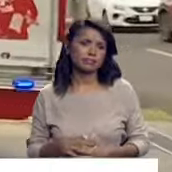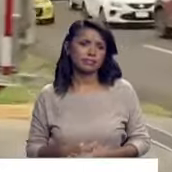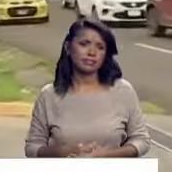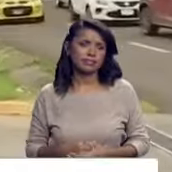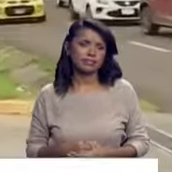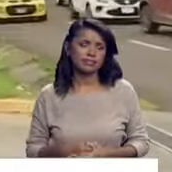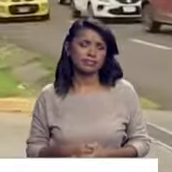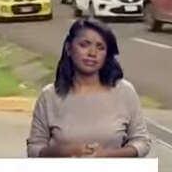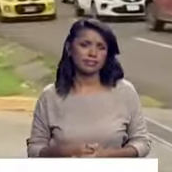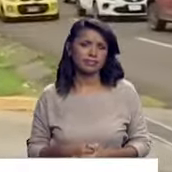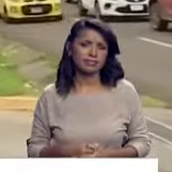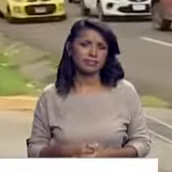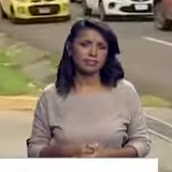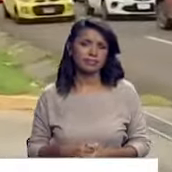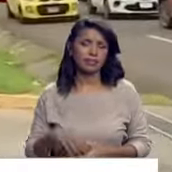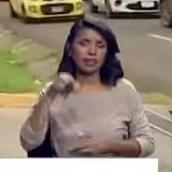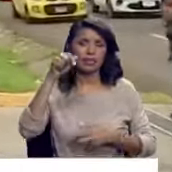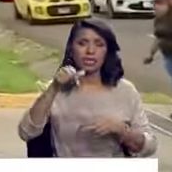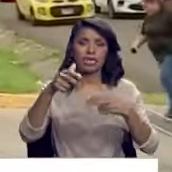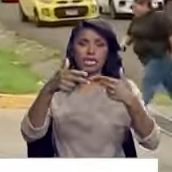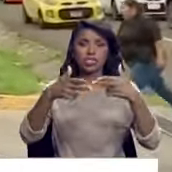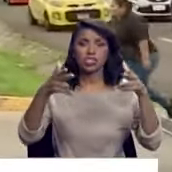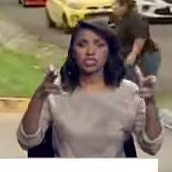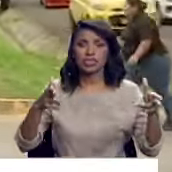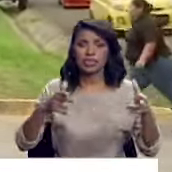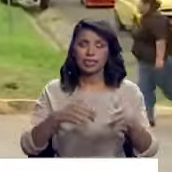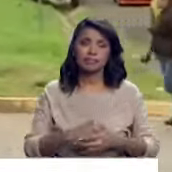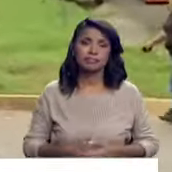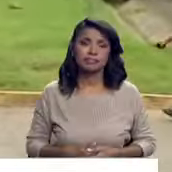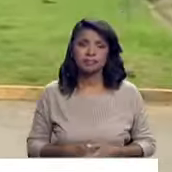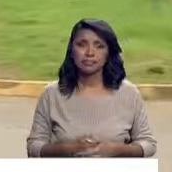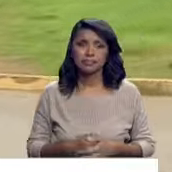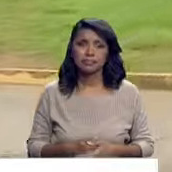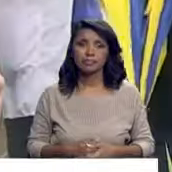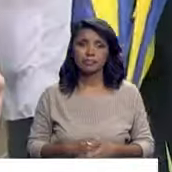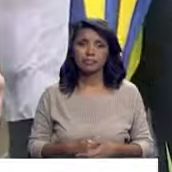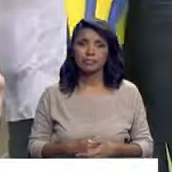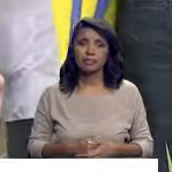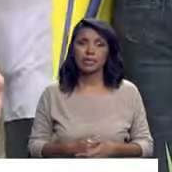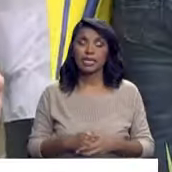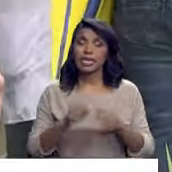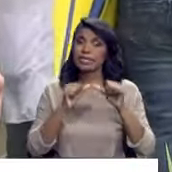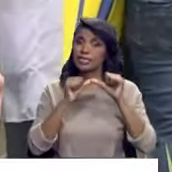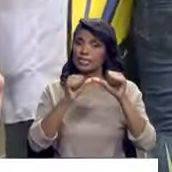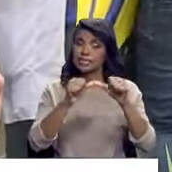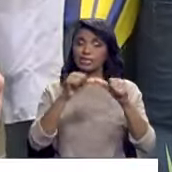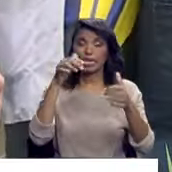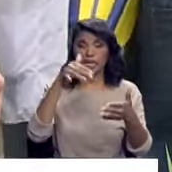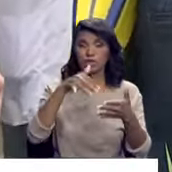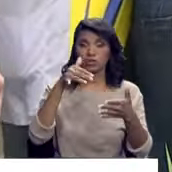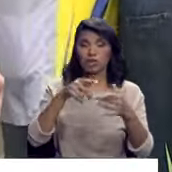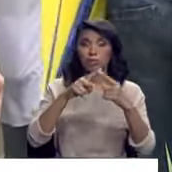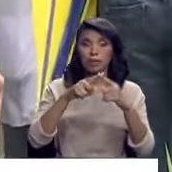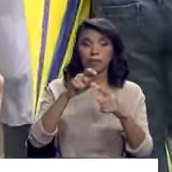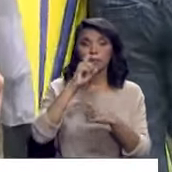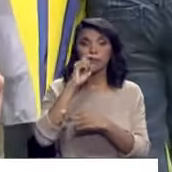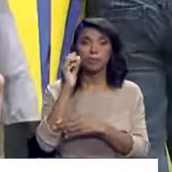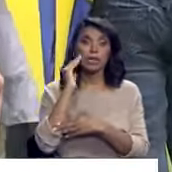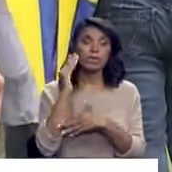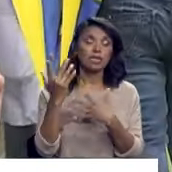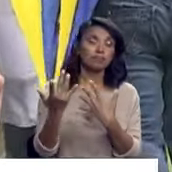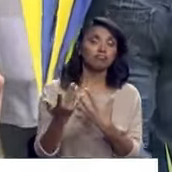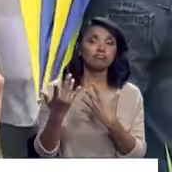Costa Rica, acá en La Chorrera, donde reiteramos, aún se mantienen las clases adentro y ya los padres están en